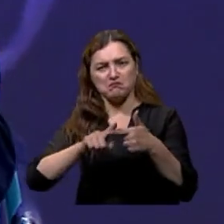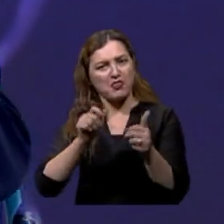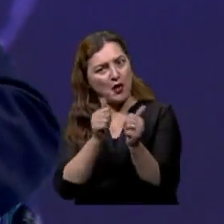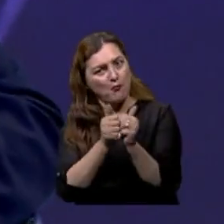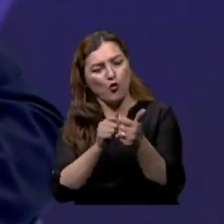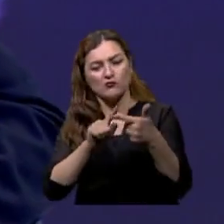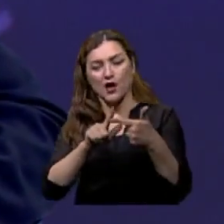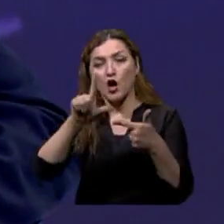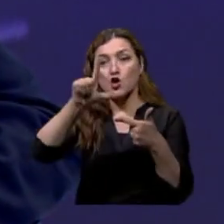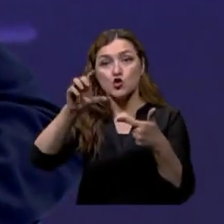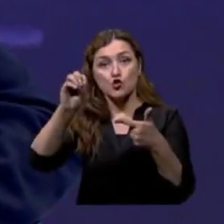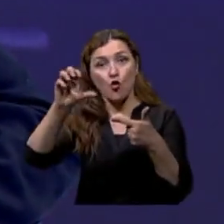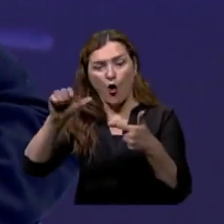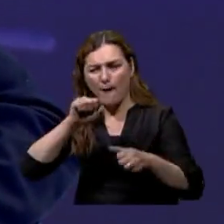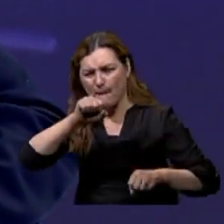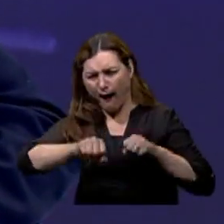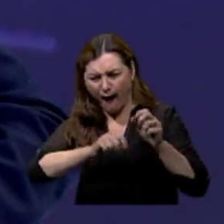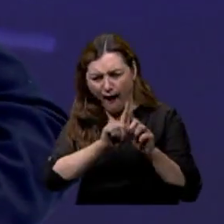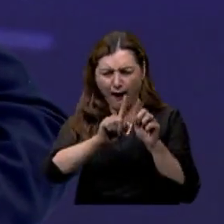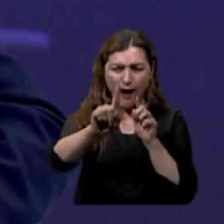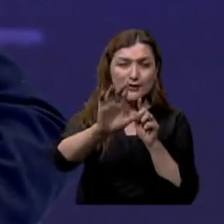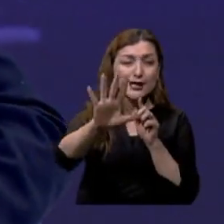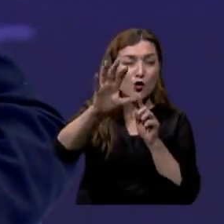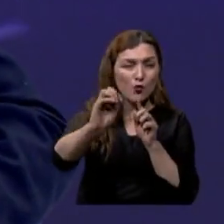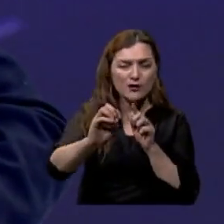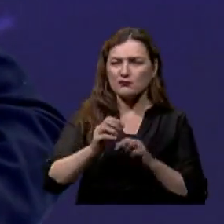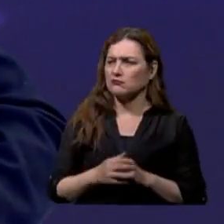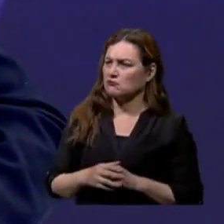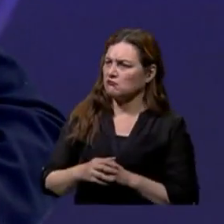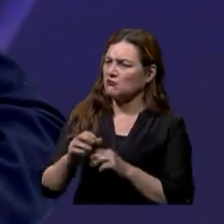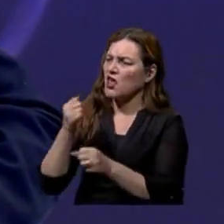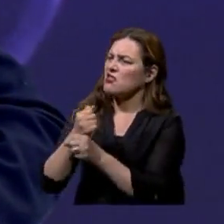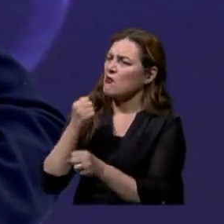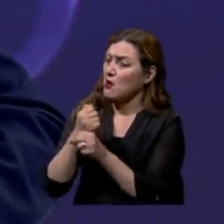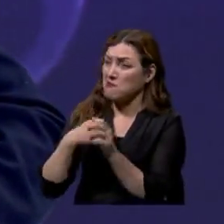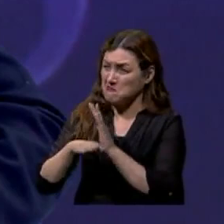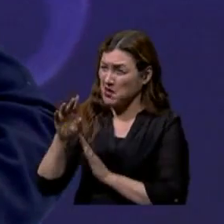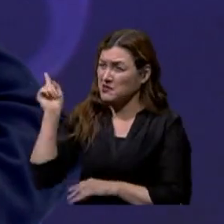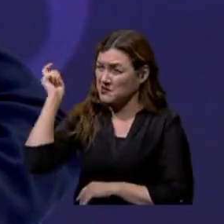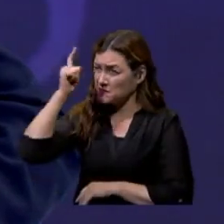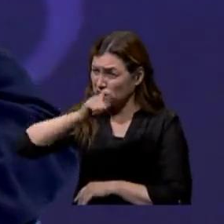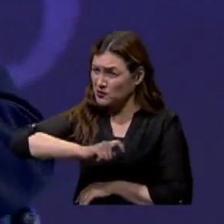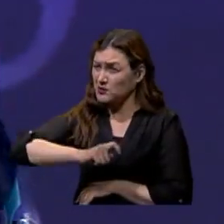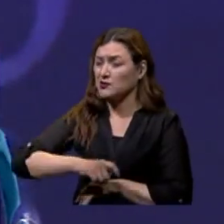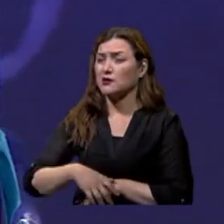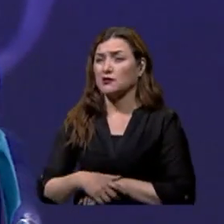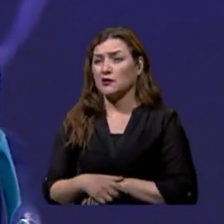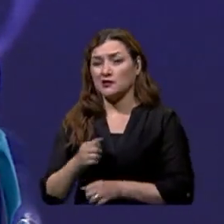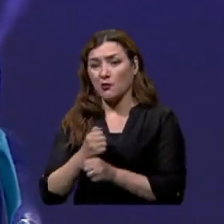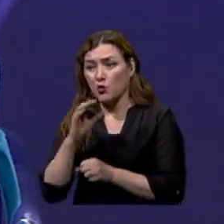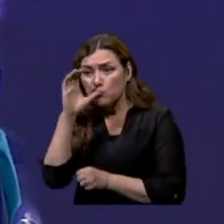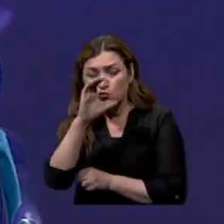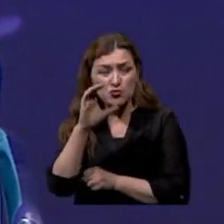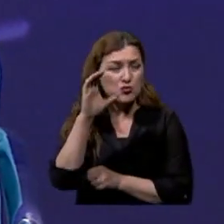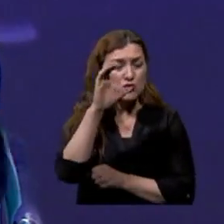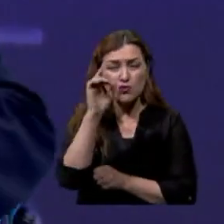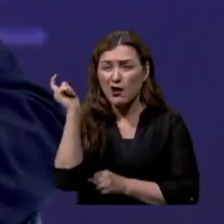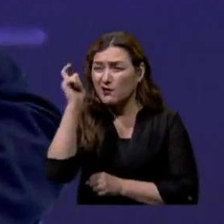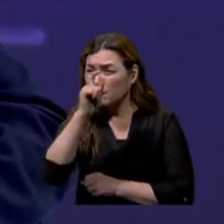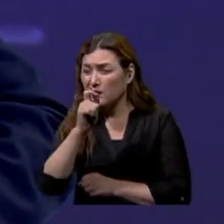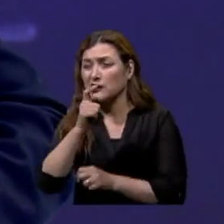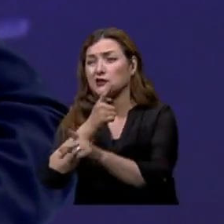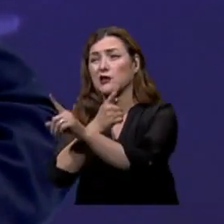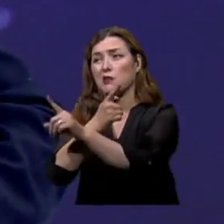has ido a Zoa, 50 kilómetros. Pero el tema del trabajo es un poco más difícil. ¿Conseguir trabajo cuando tienes